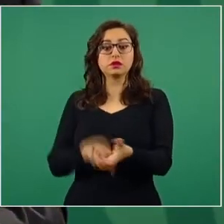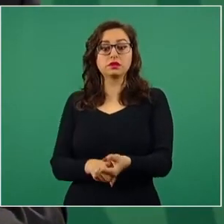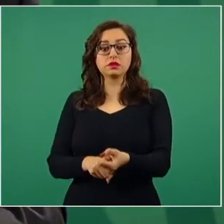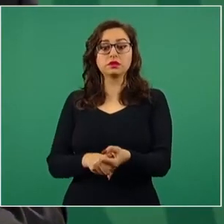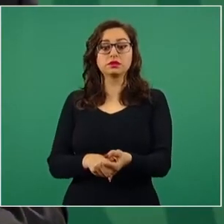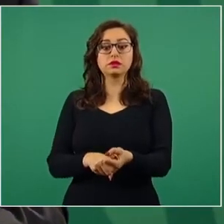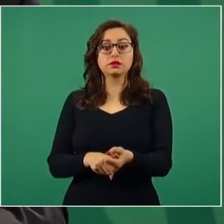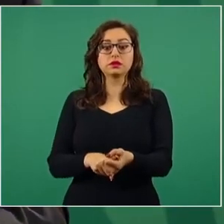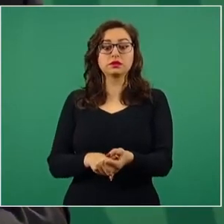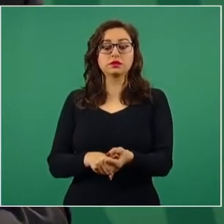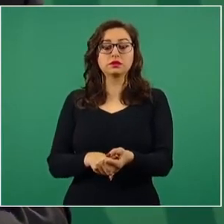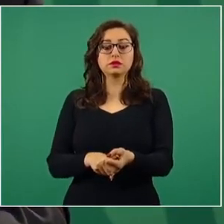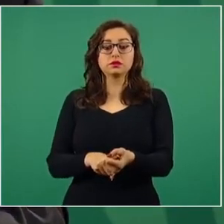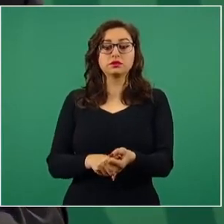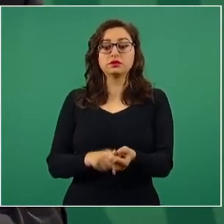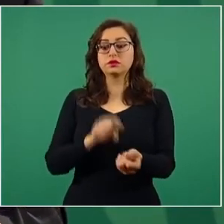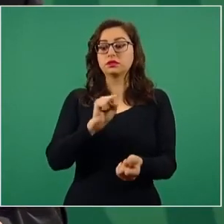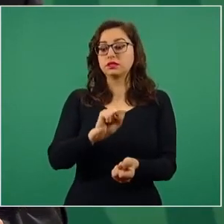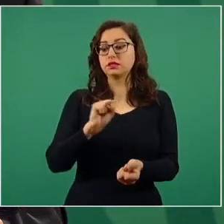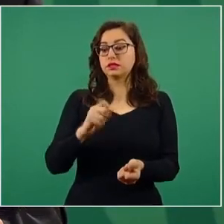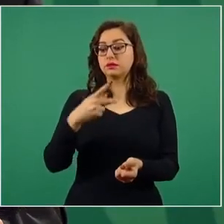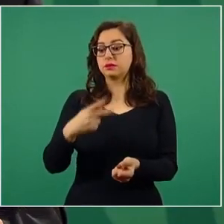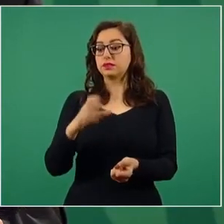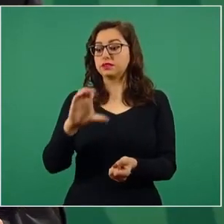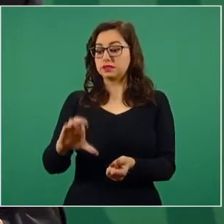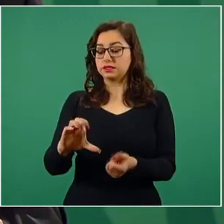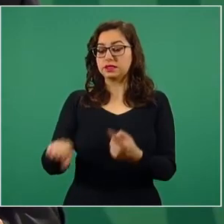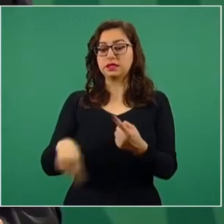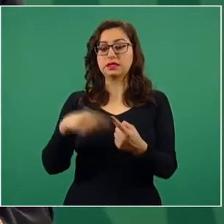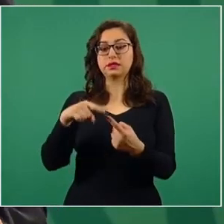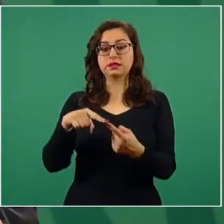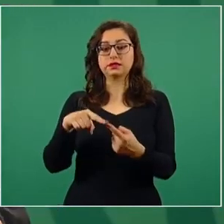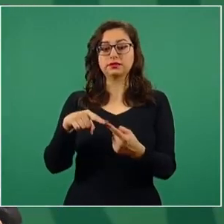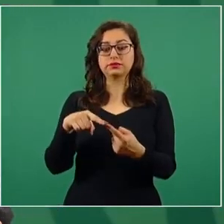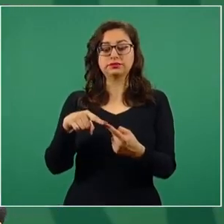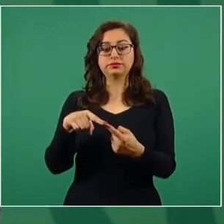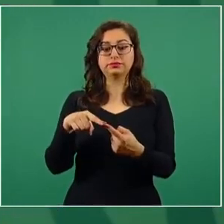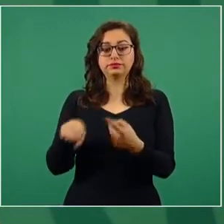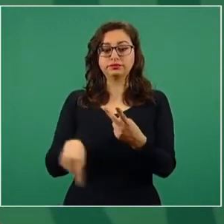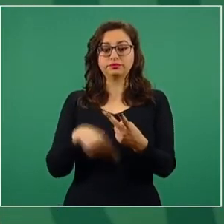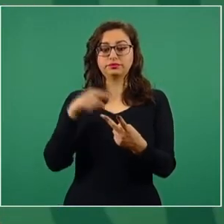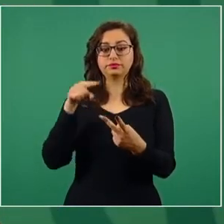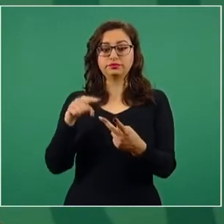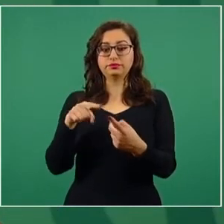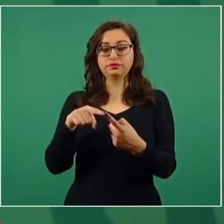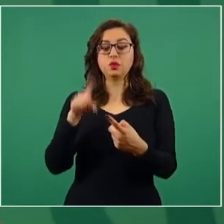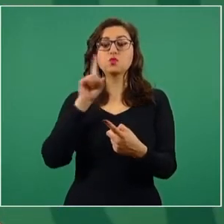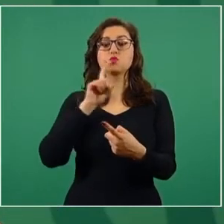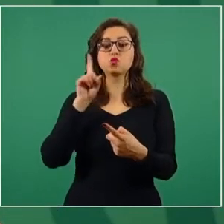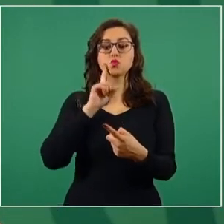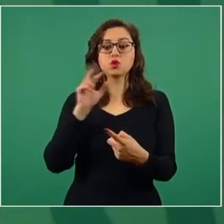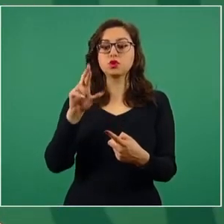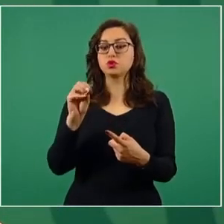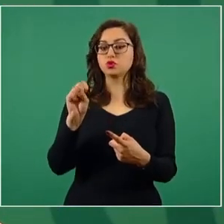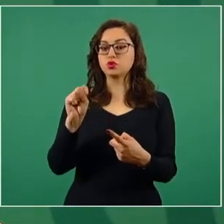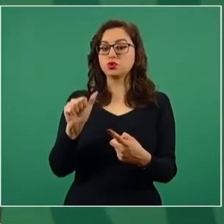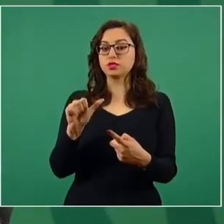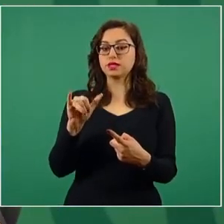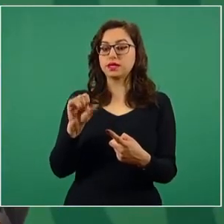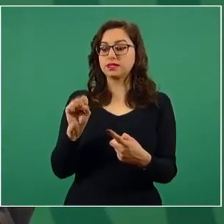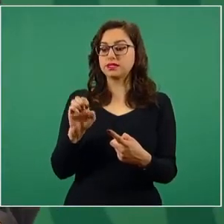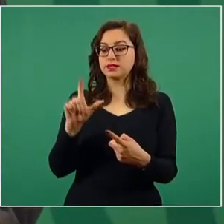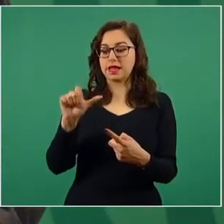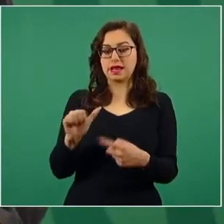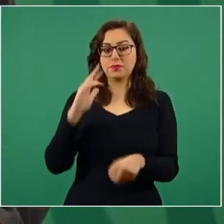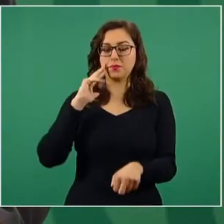Secretaría de Seguridad Pública y Protección Ciudadana, la secretaria Rosa Isela